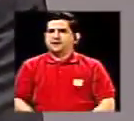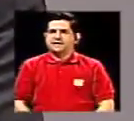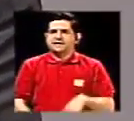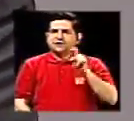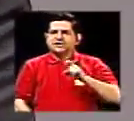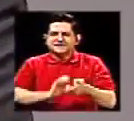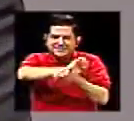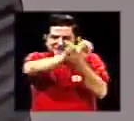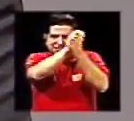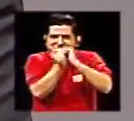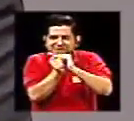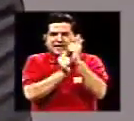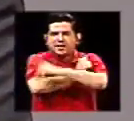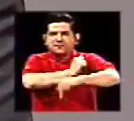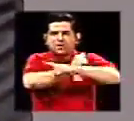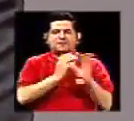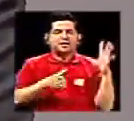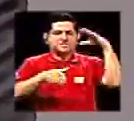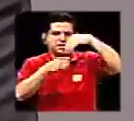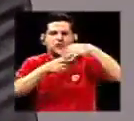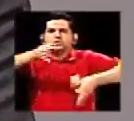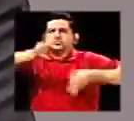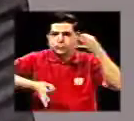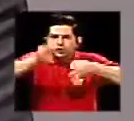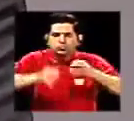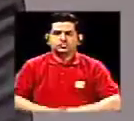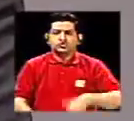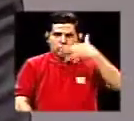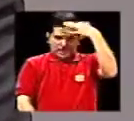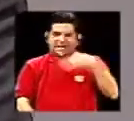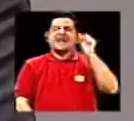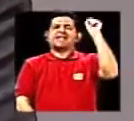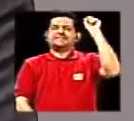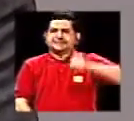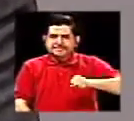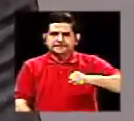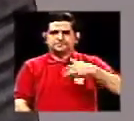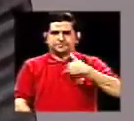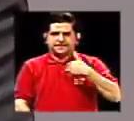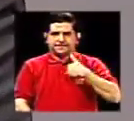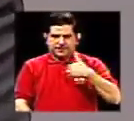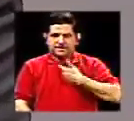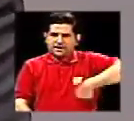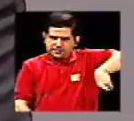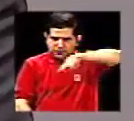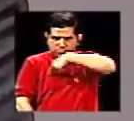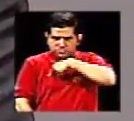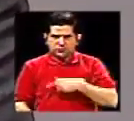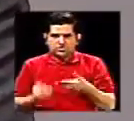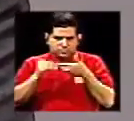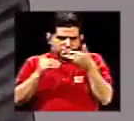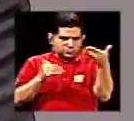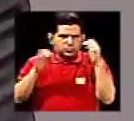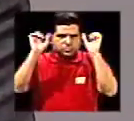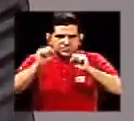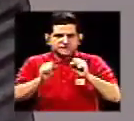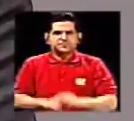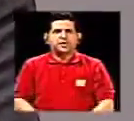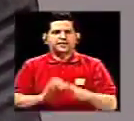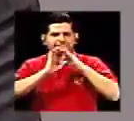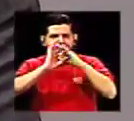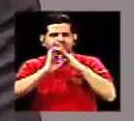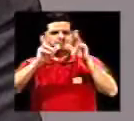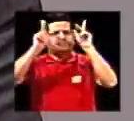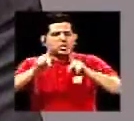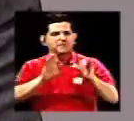un país a un país más inclusivo, más justo. Y ahí creemos que sí, que tenemos puntos que podrían estar muy en consonancia con